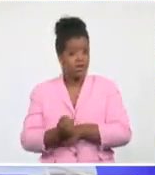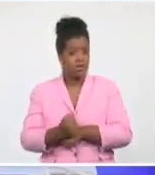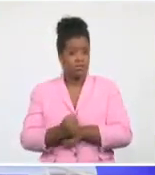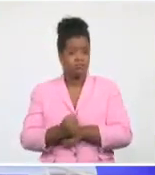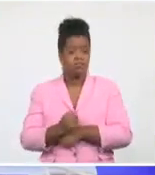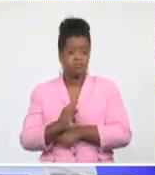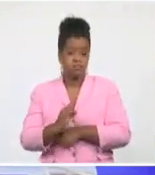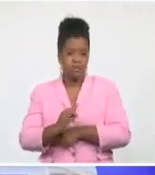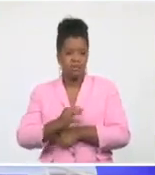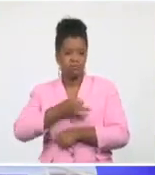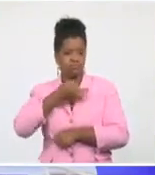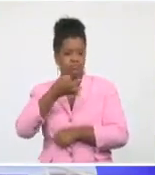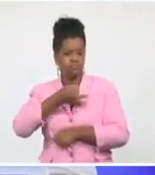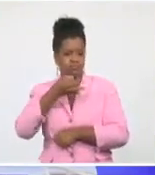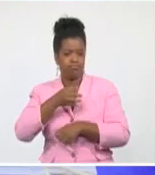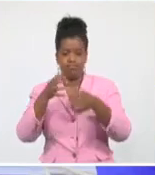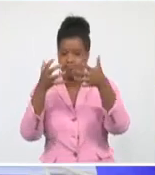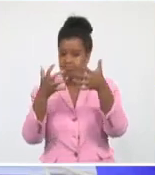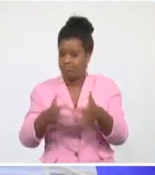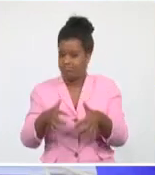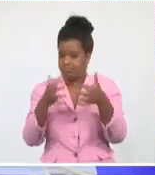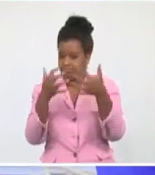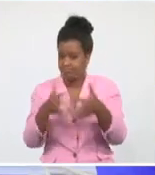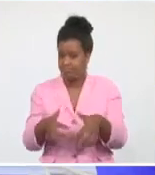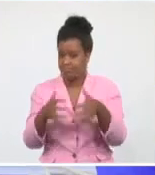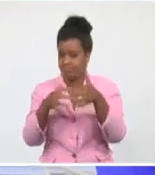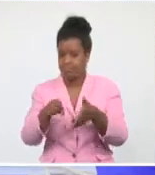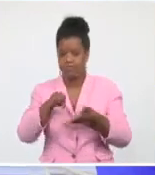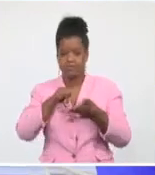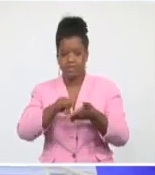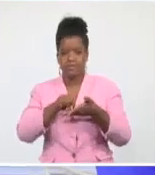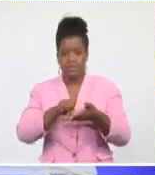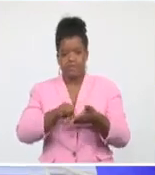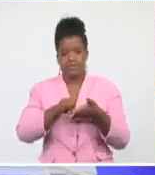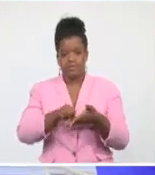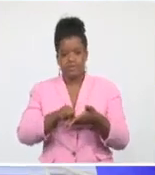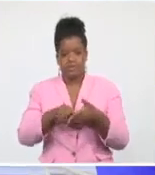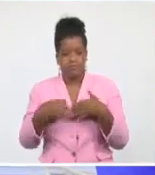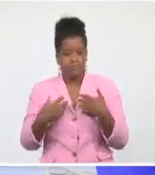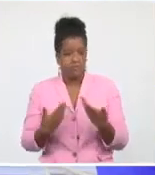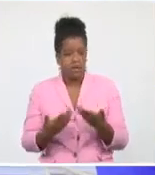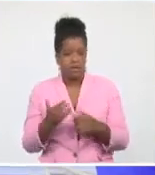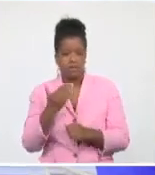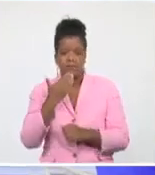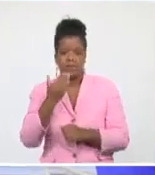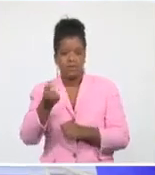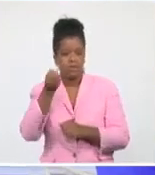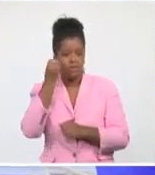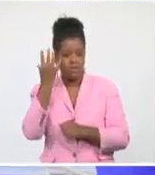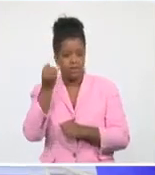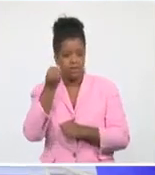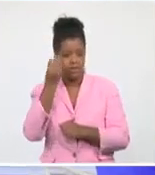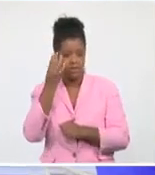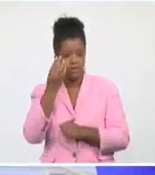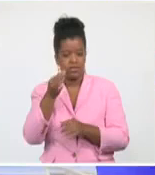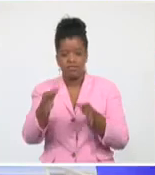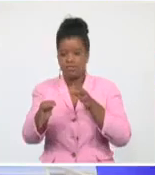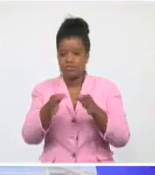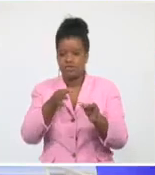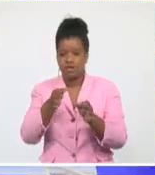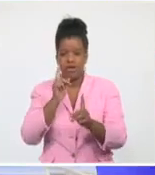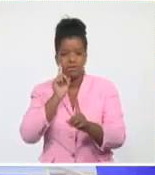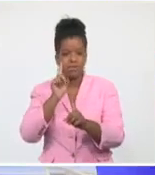conocimiento y de la producción de bienes y servicios para potenciar la innovación en función del